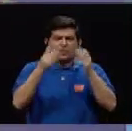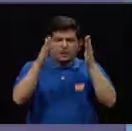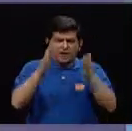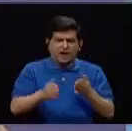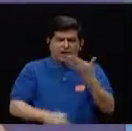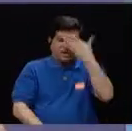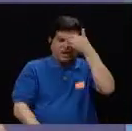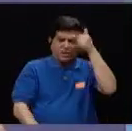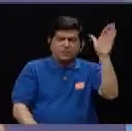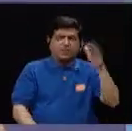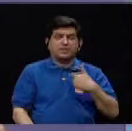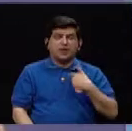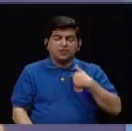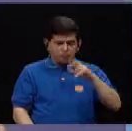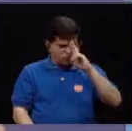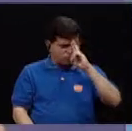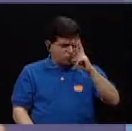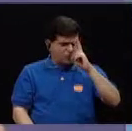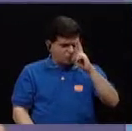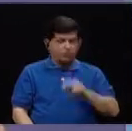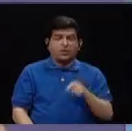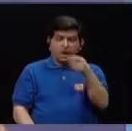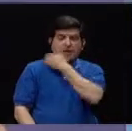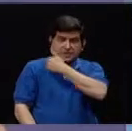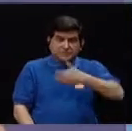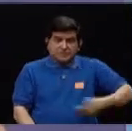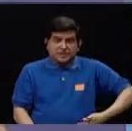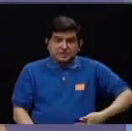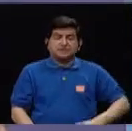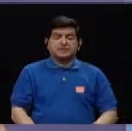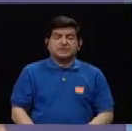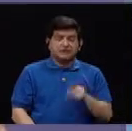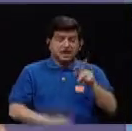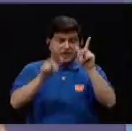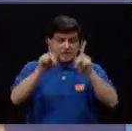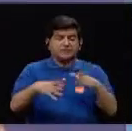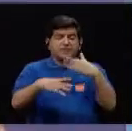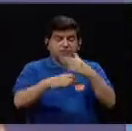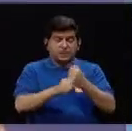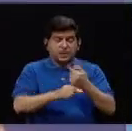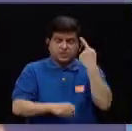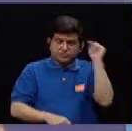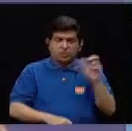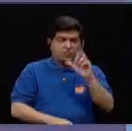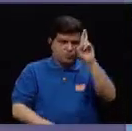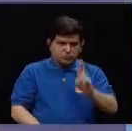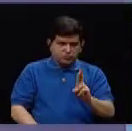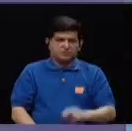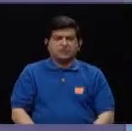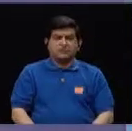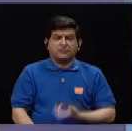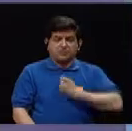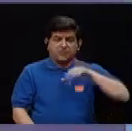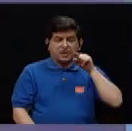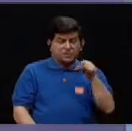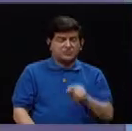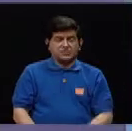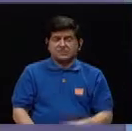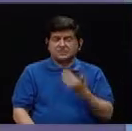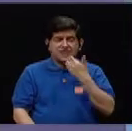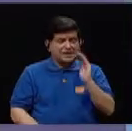porque realmente admiro lo que ese presidente y ese ser humano hizo por Costa Rica y le pagamos tan